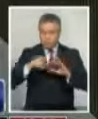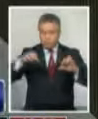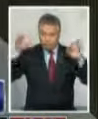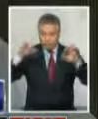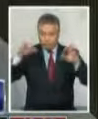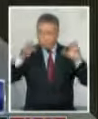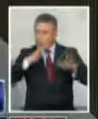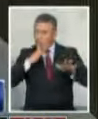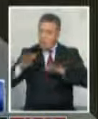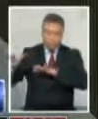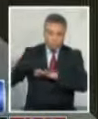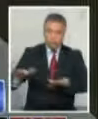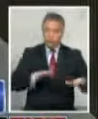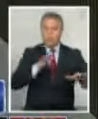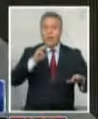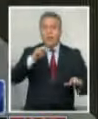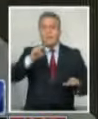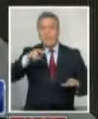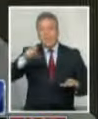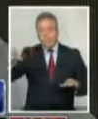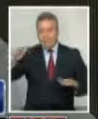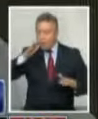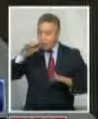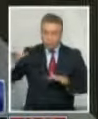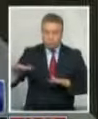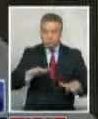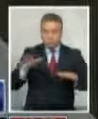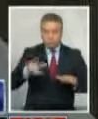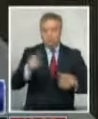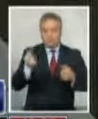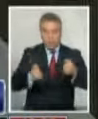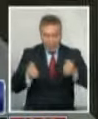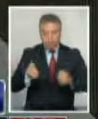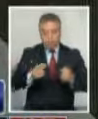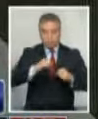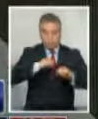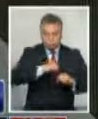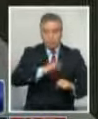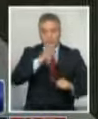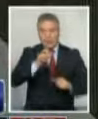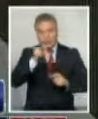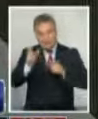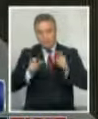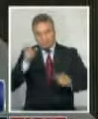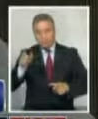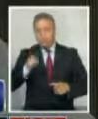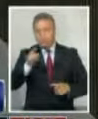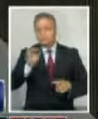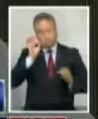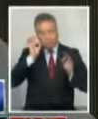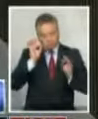que trajeron minas antipersonal y también minas antivehículo, la certificación